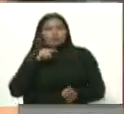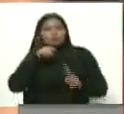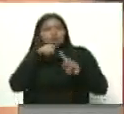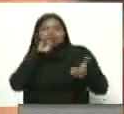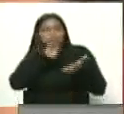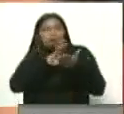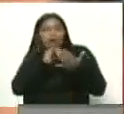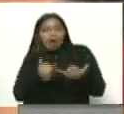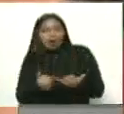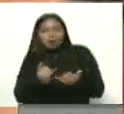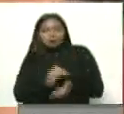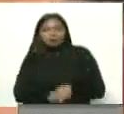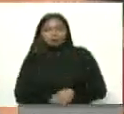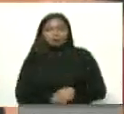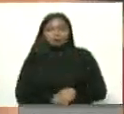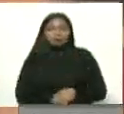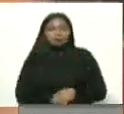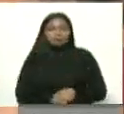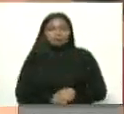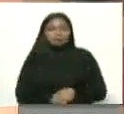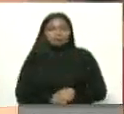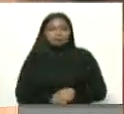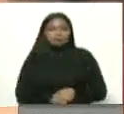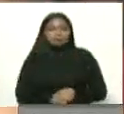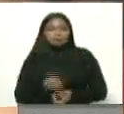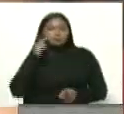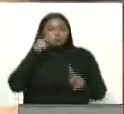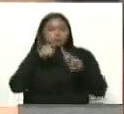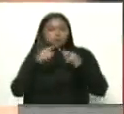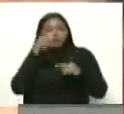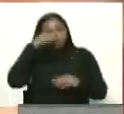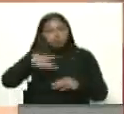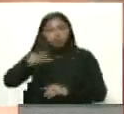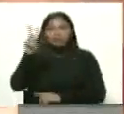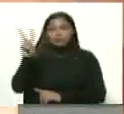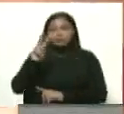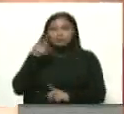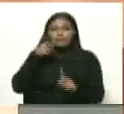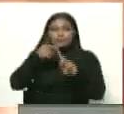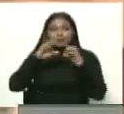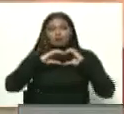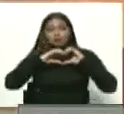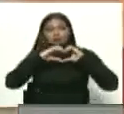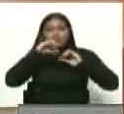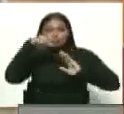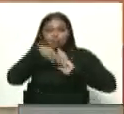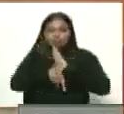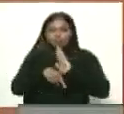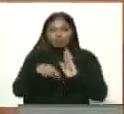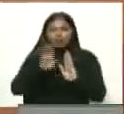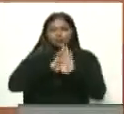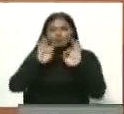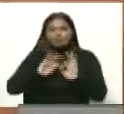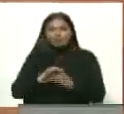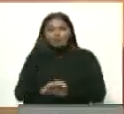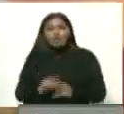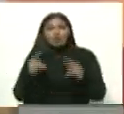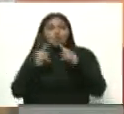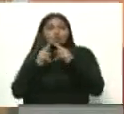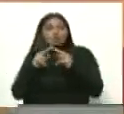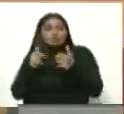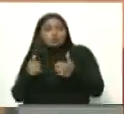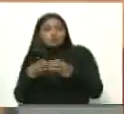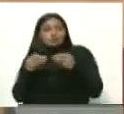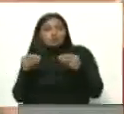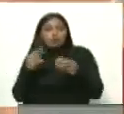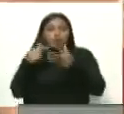siempre. Bolívar es ineludible para el pueblo venezolano. Va en el corazón, no solo en el conocimiento, sino en todos